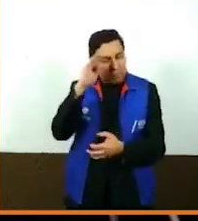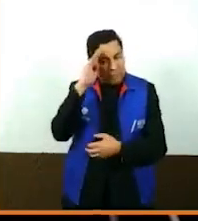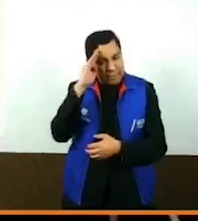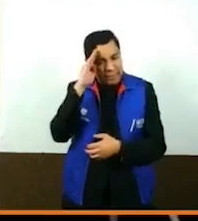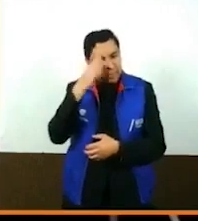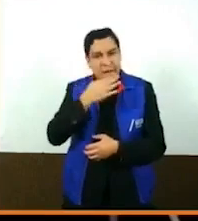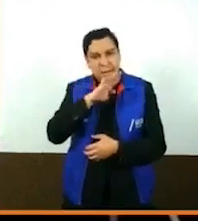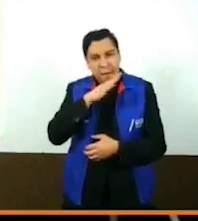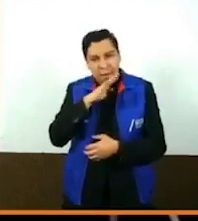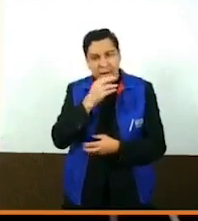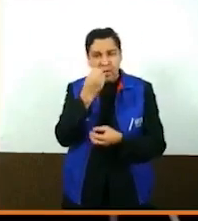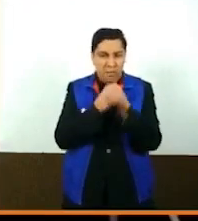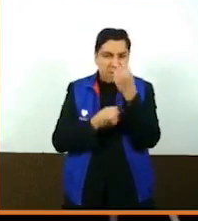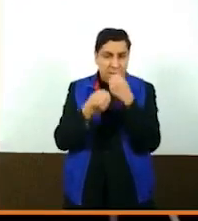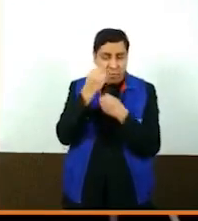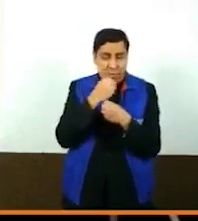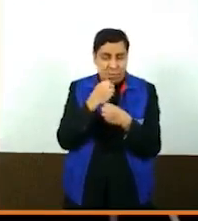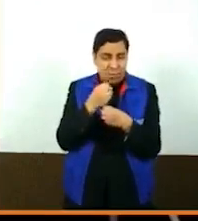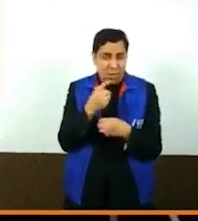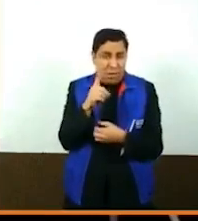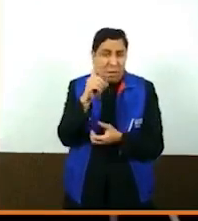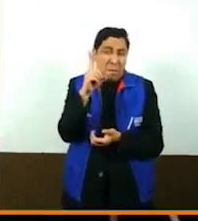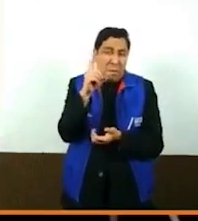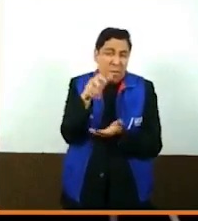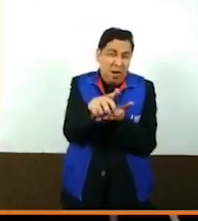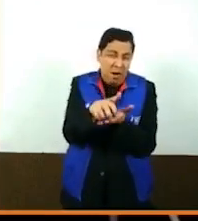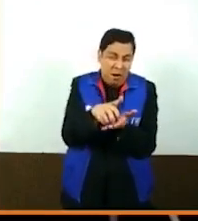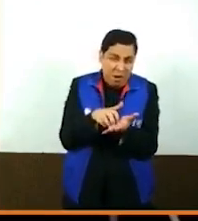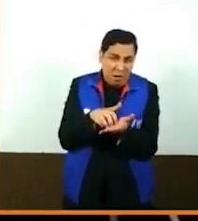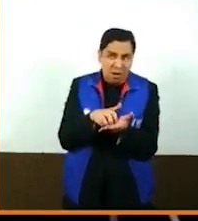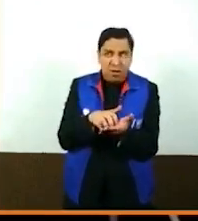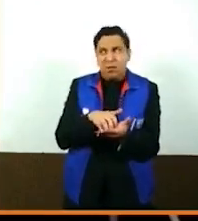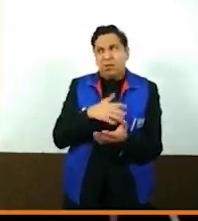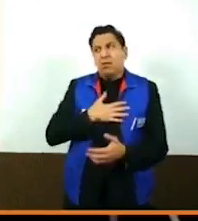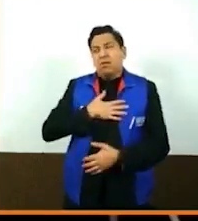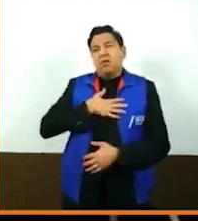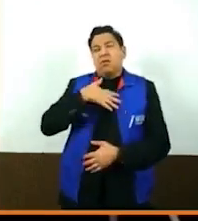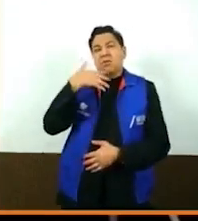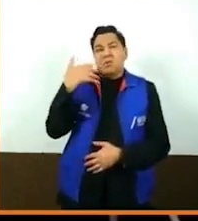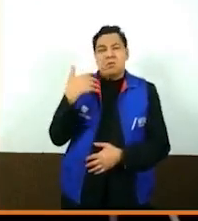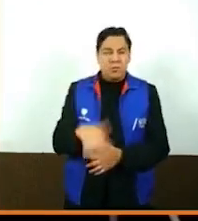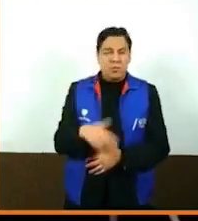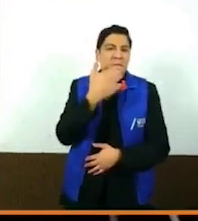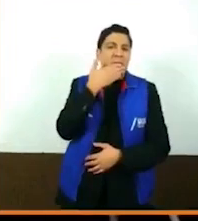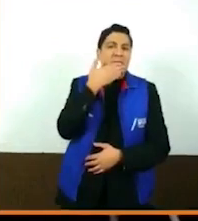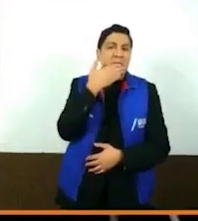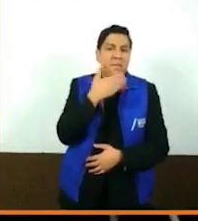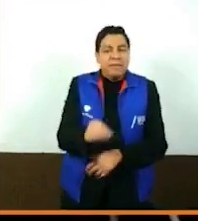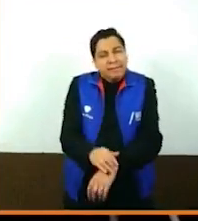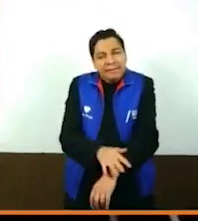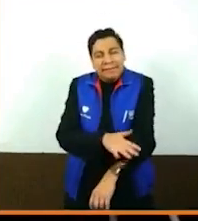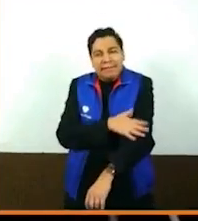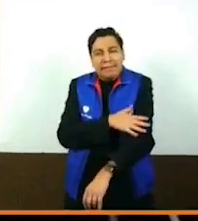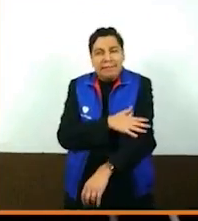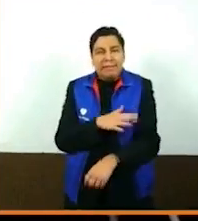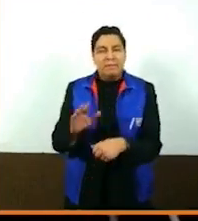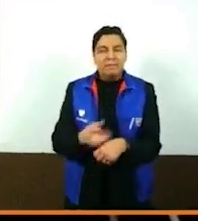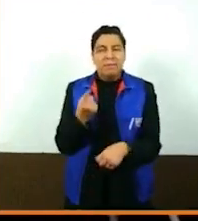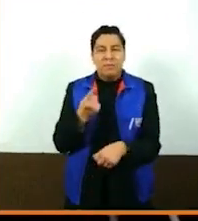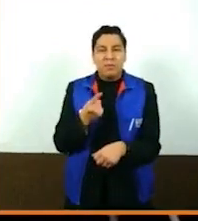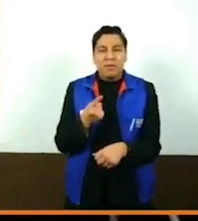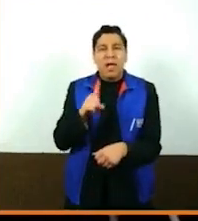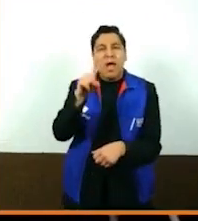podamos producir alimentos con menos agua, es así de… Digo, me emociono mucho porque creo que